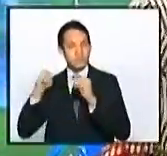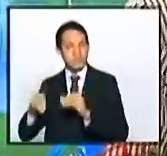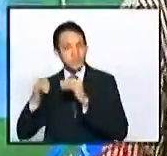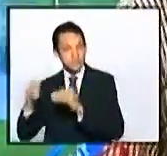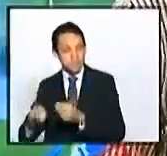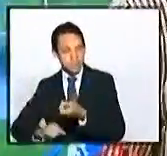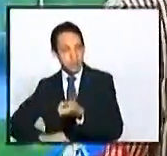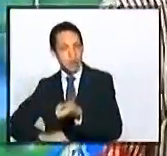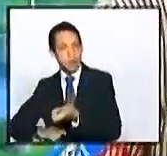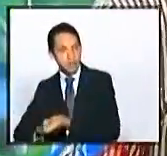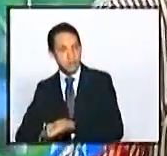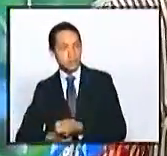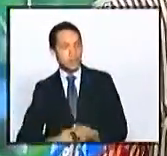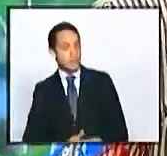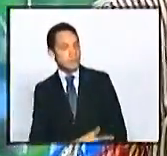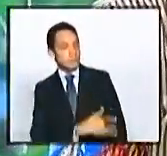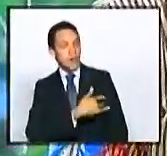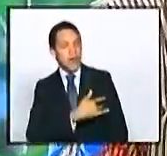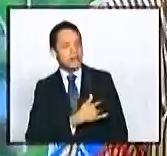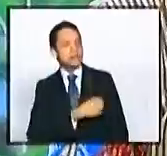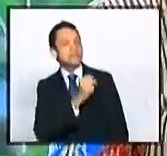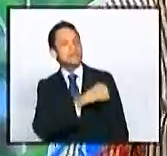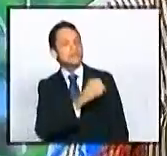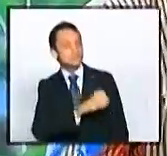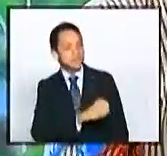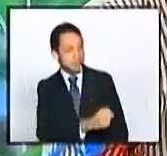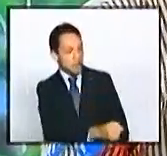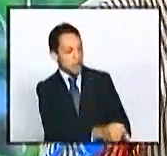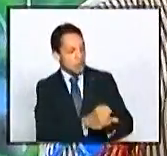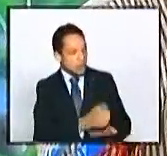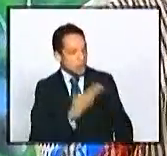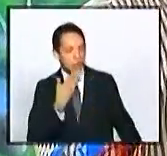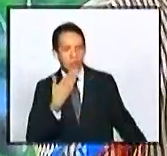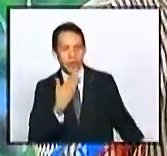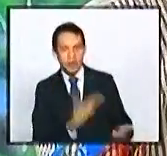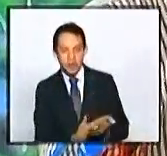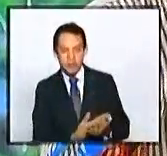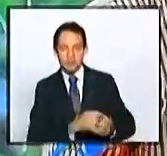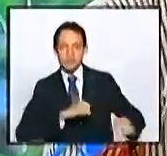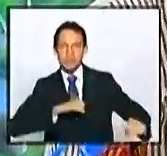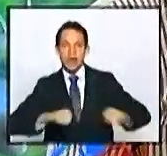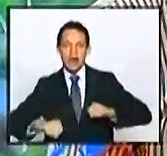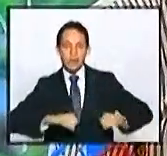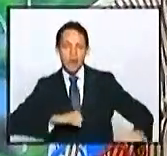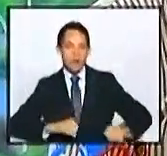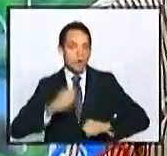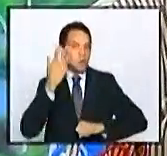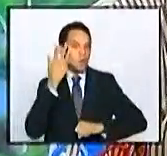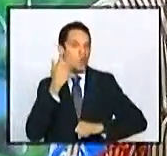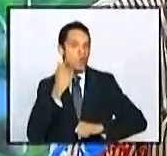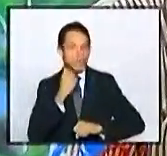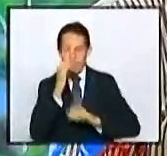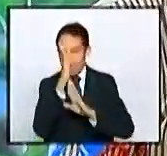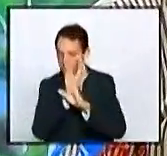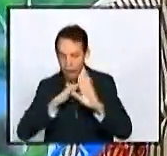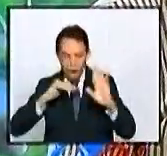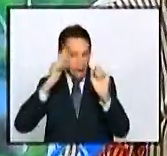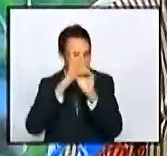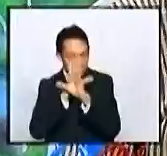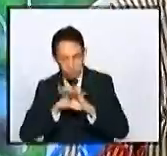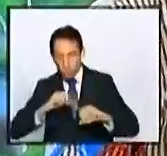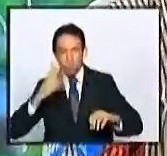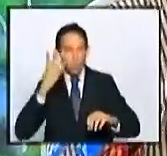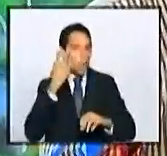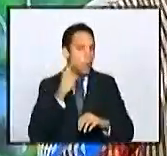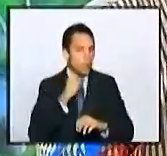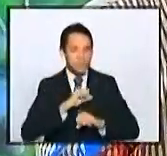unos mejores impactos en todos los tratamientos y en todas las actividades que generalmente hacemos en nuestra rutina diaria para ser felices, que es